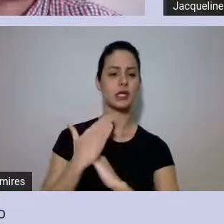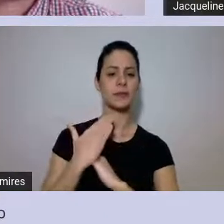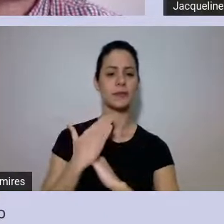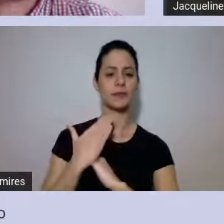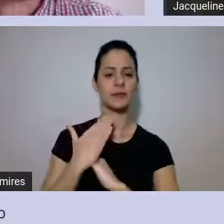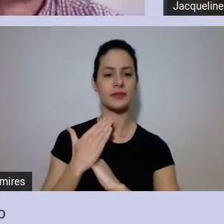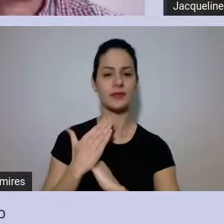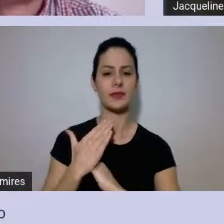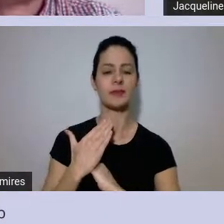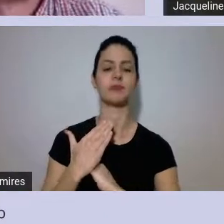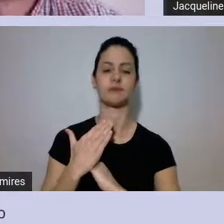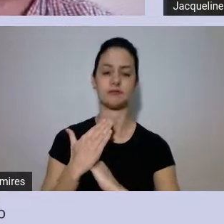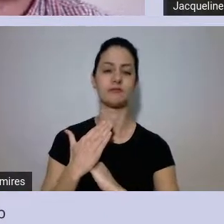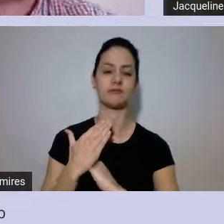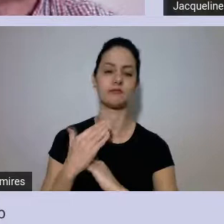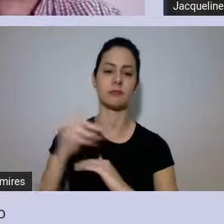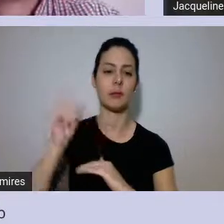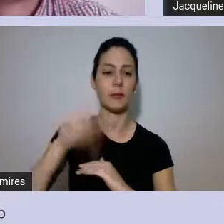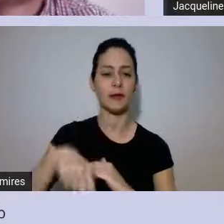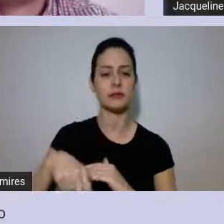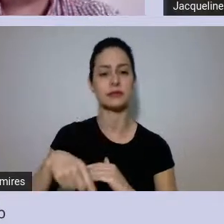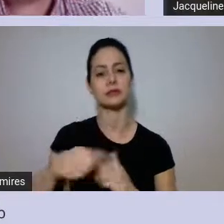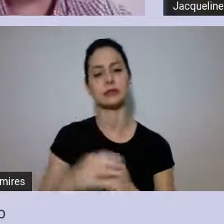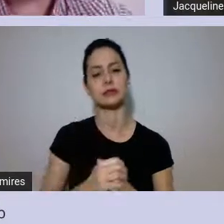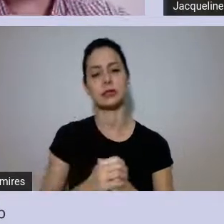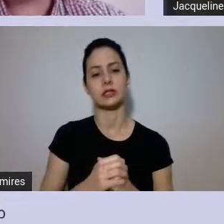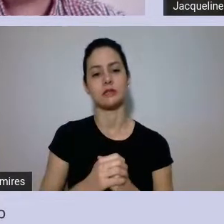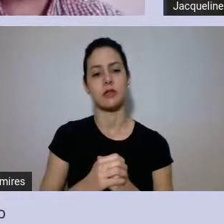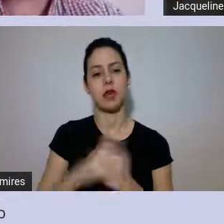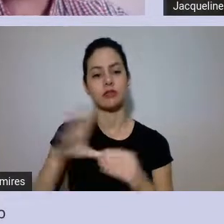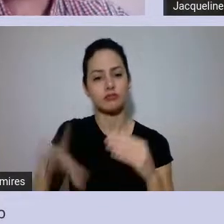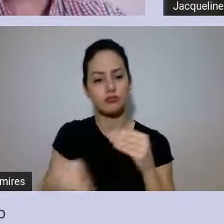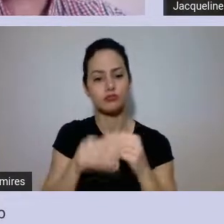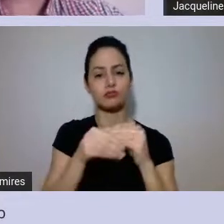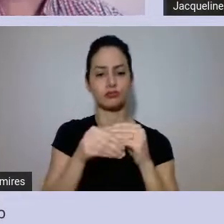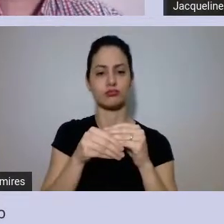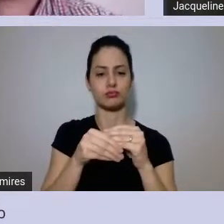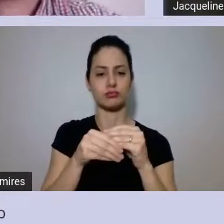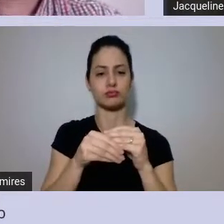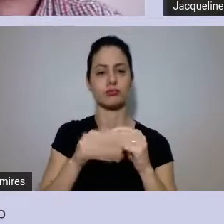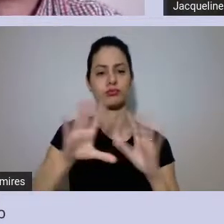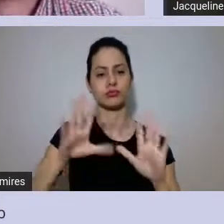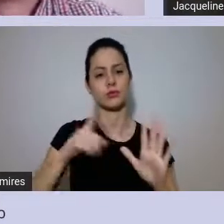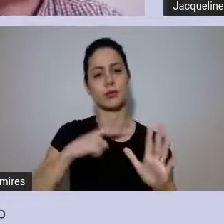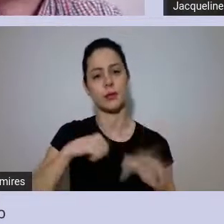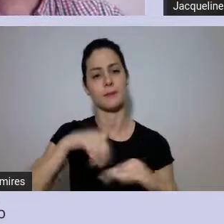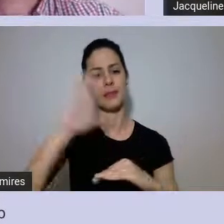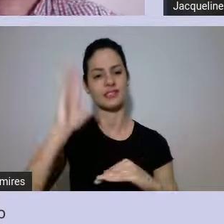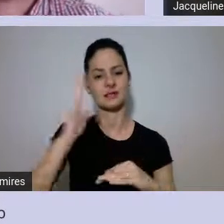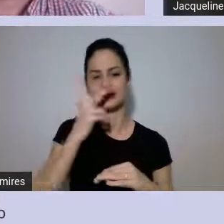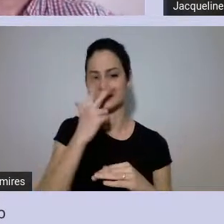cosas bastante perniciosas e incluso hasta se decía que se le agregaba excremento.